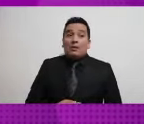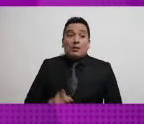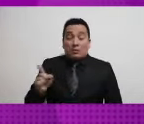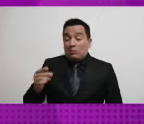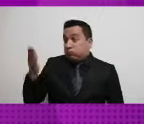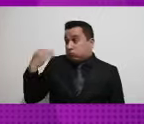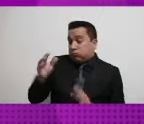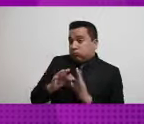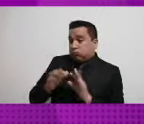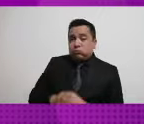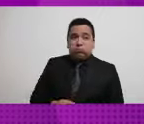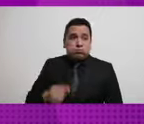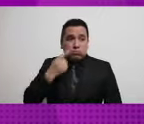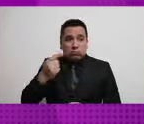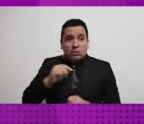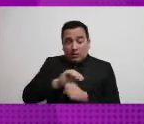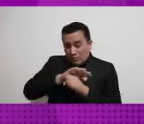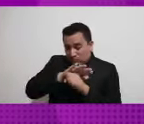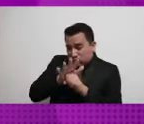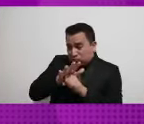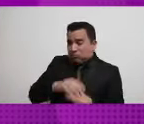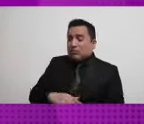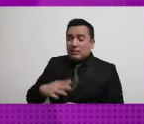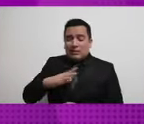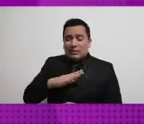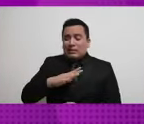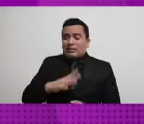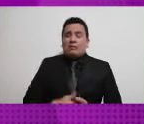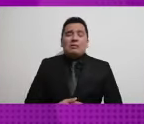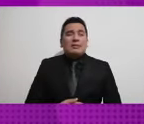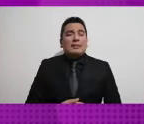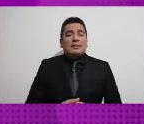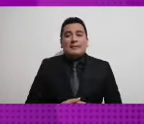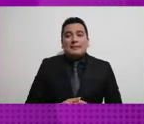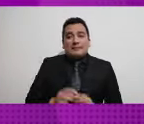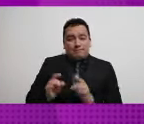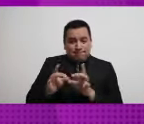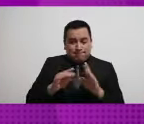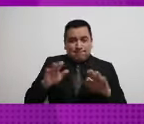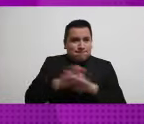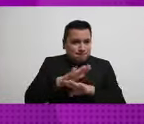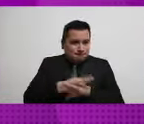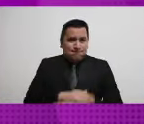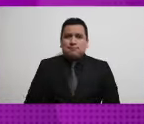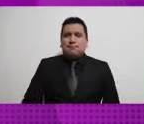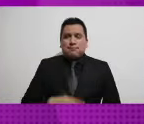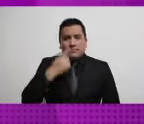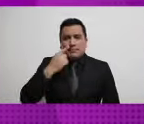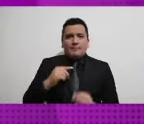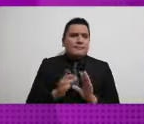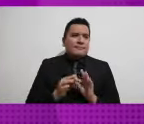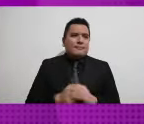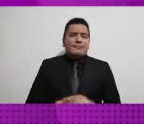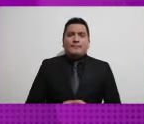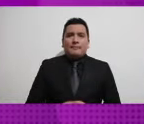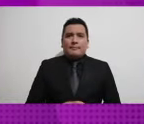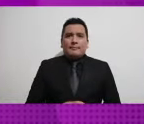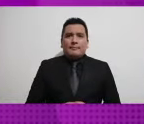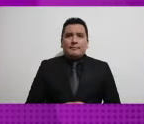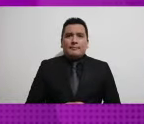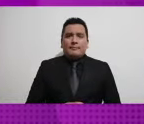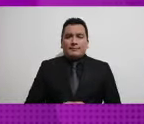lo acaba de indicar, pues la pandemia nos ha movido el panorama bastante fuerte. Primero iniciaré con mencionar que dentro